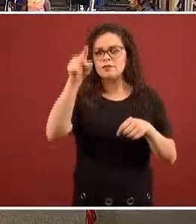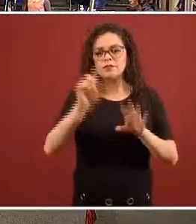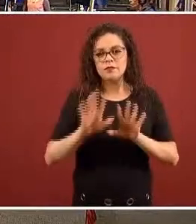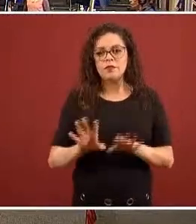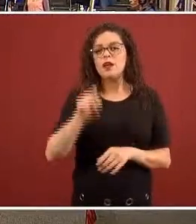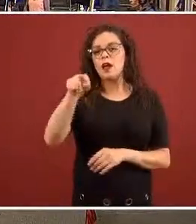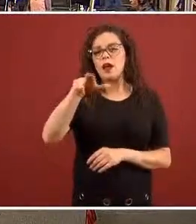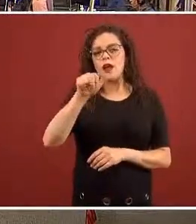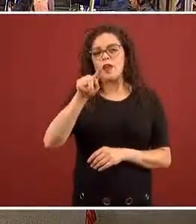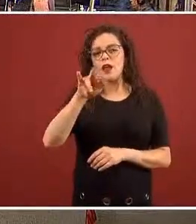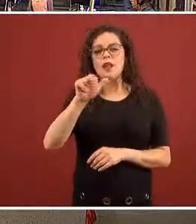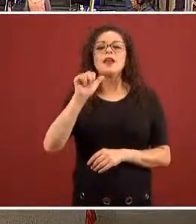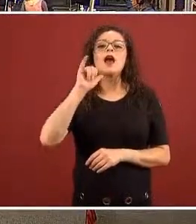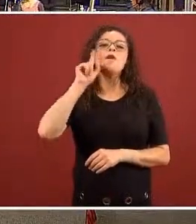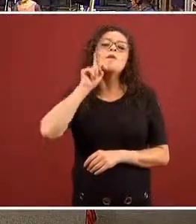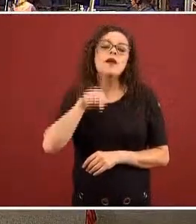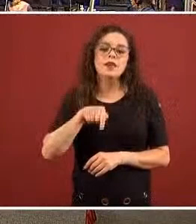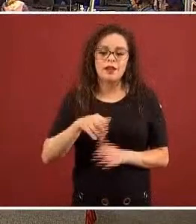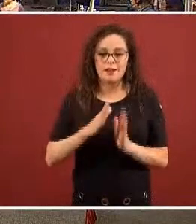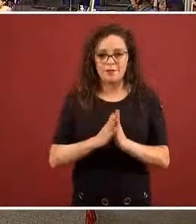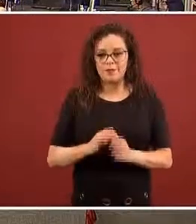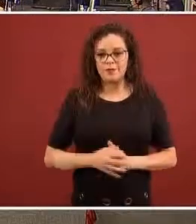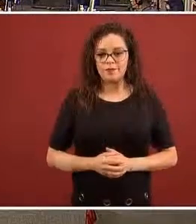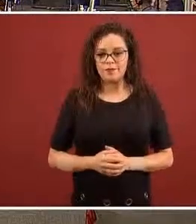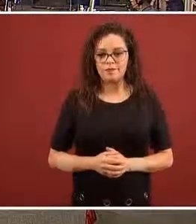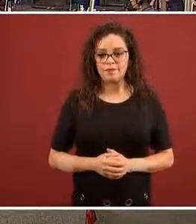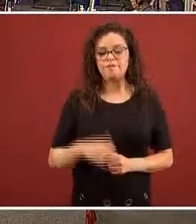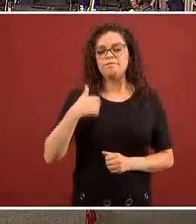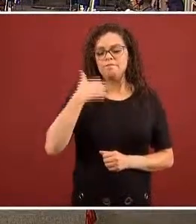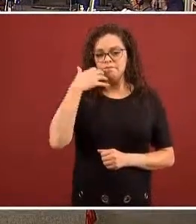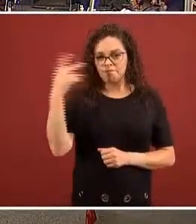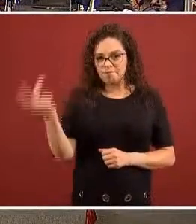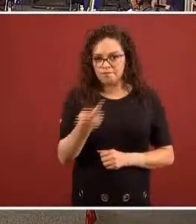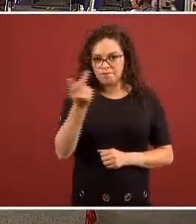mañana. Lisbeth Álvarez, del Grupo Cantón. Mi pregunta es para...